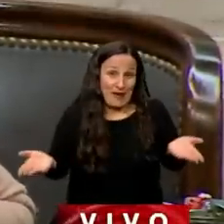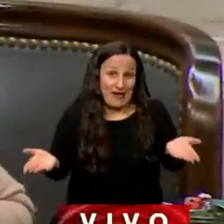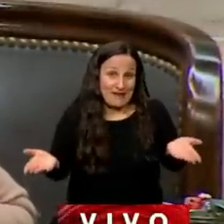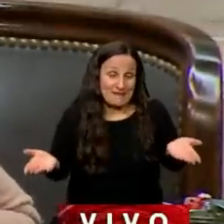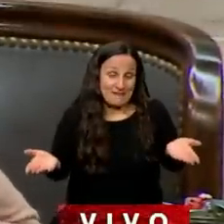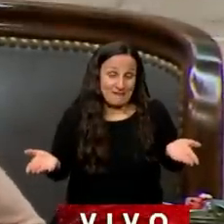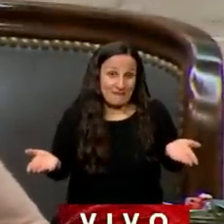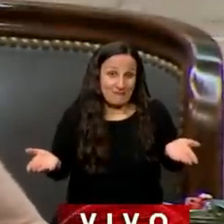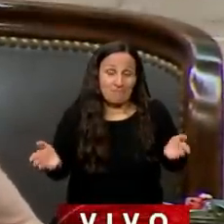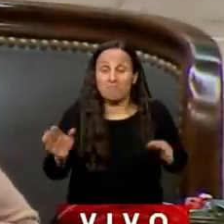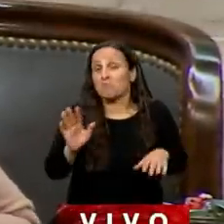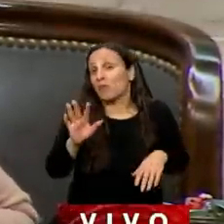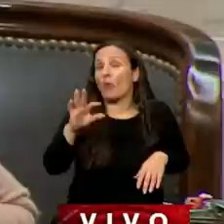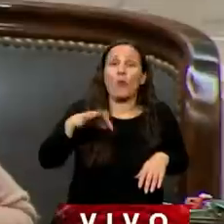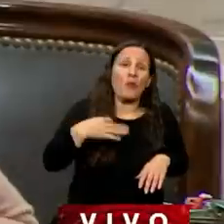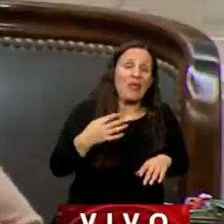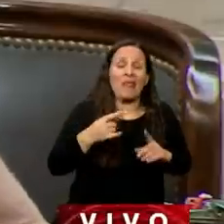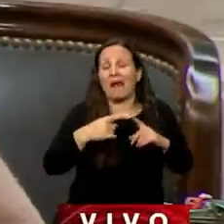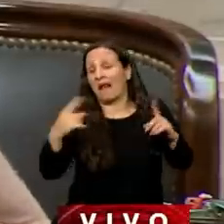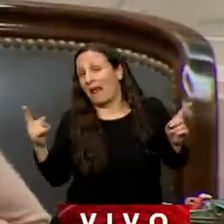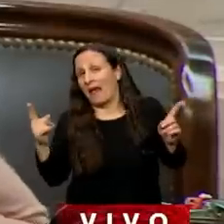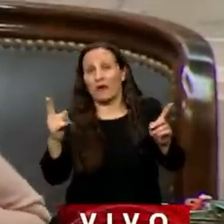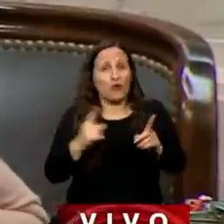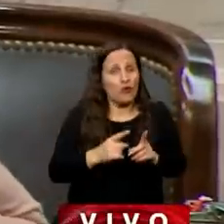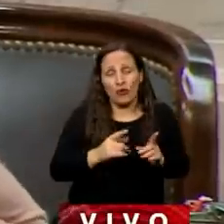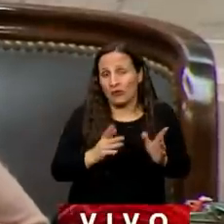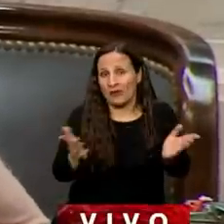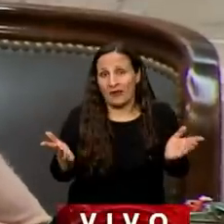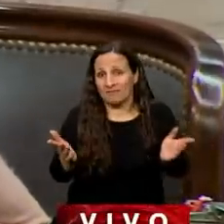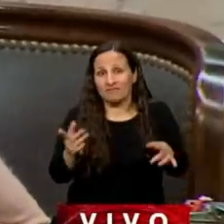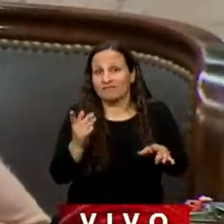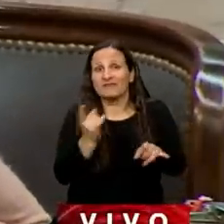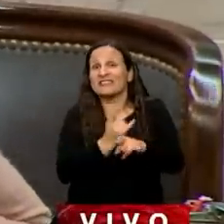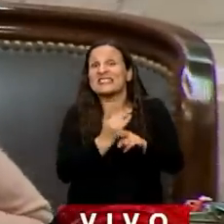lo largo, a lo corto de nuestra vida por las manos